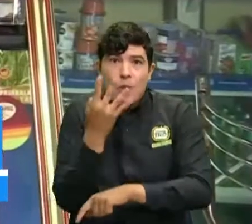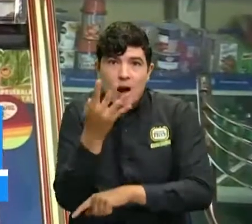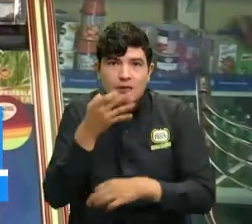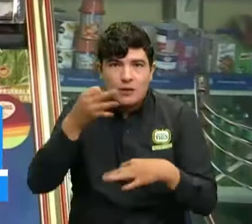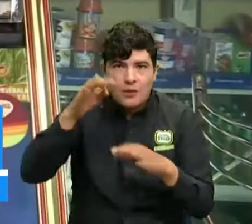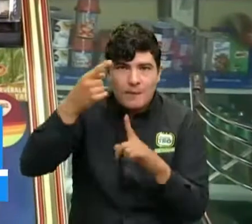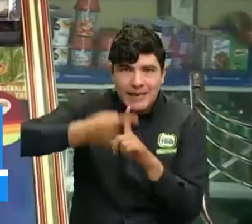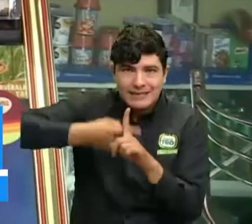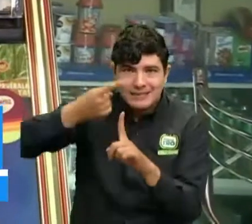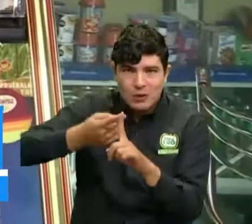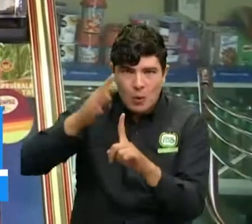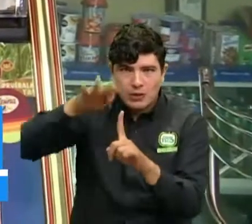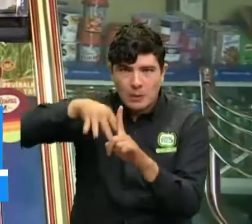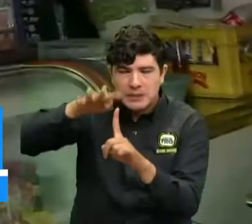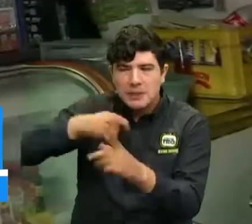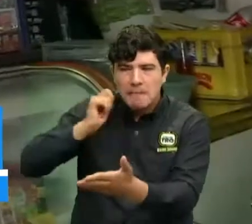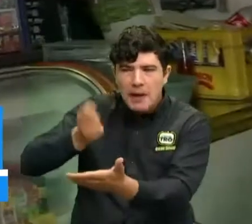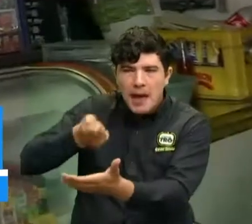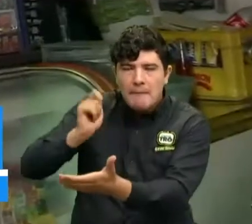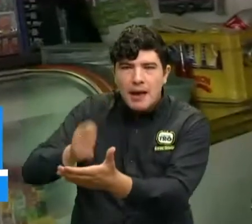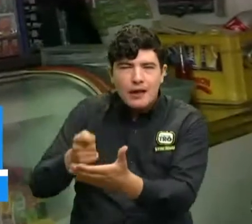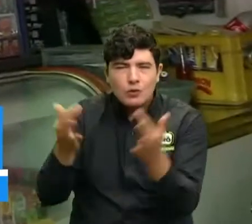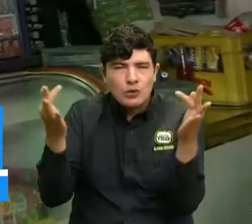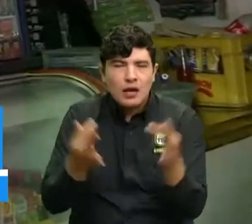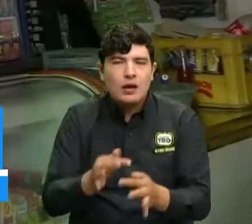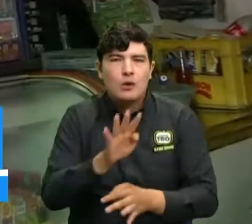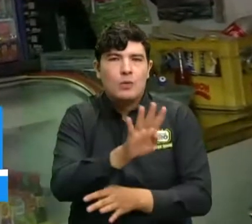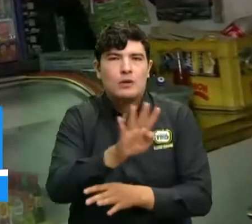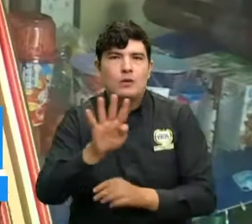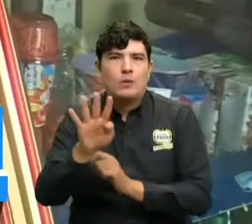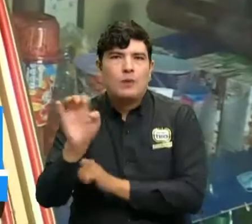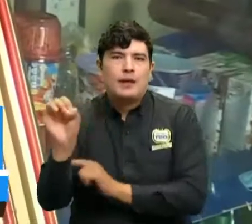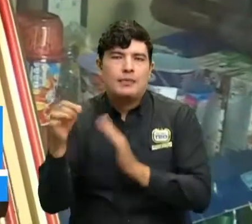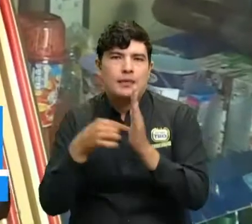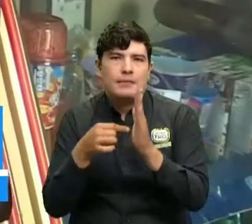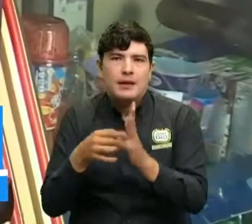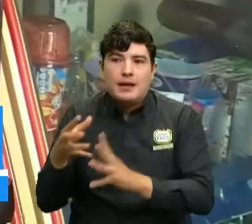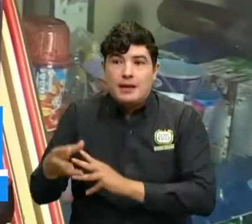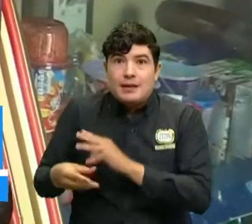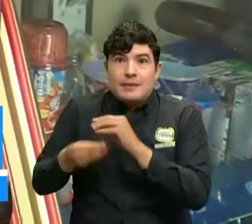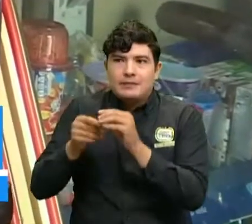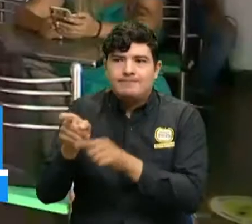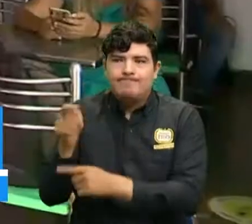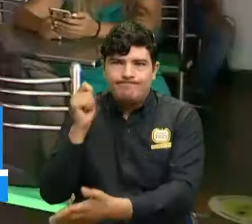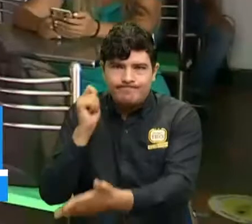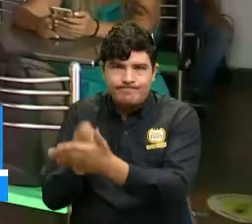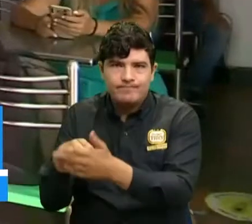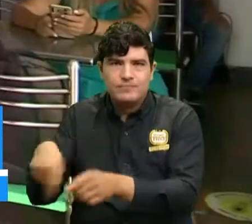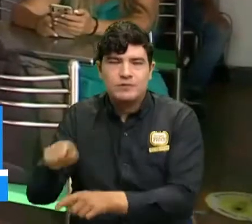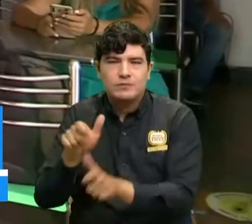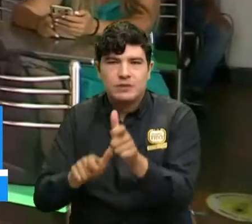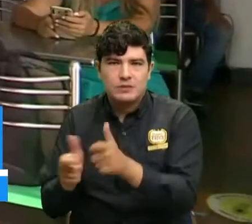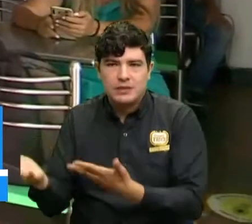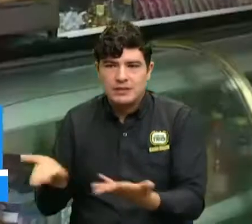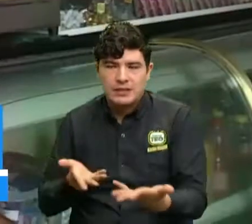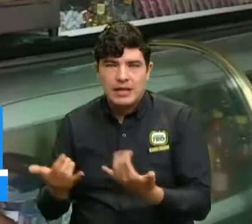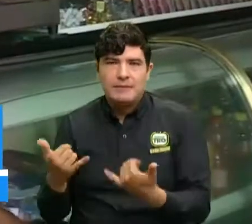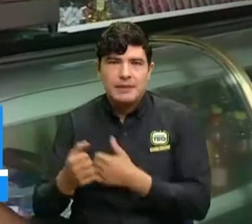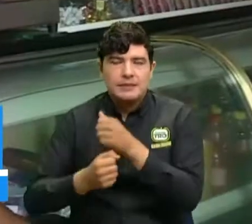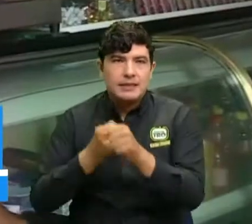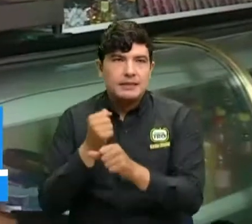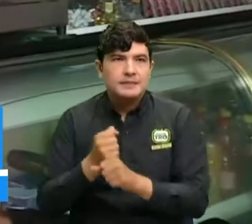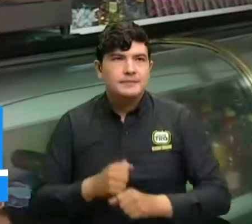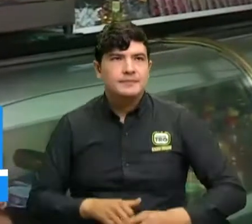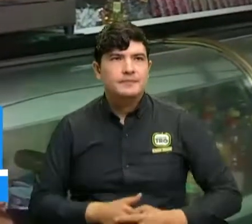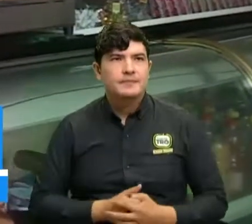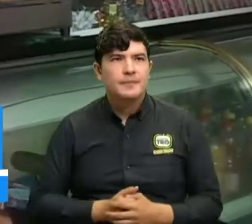cuotas aproximadamente. Serán 440 mil pesos más que tendrán que cancelar los tenderos este año. La